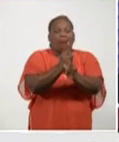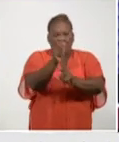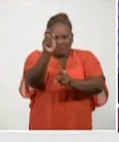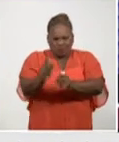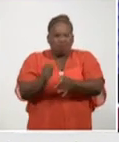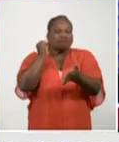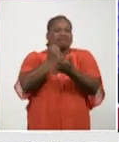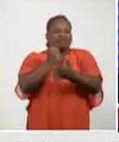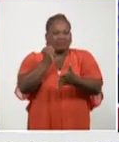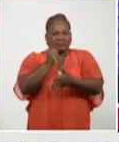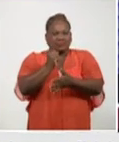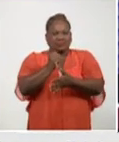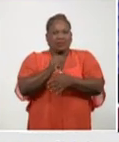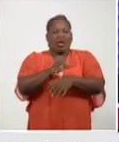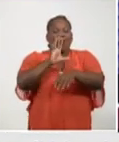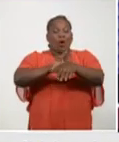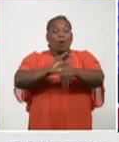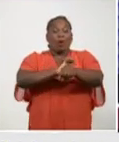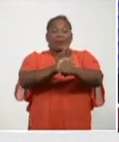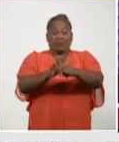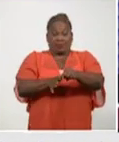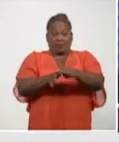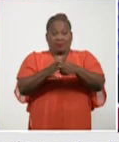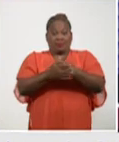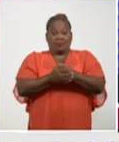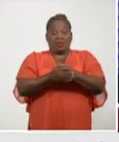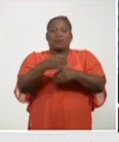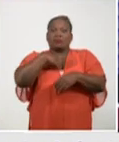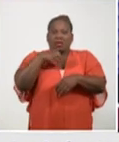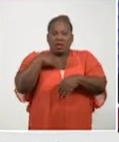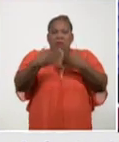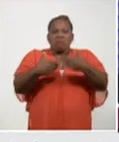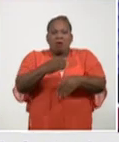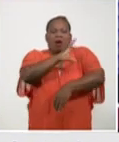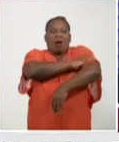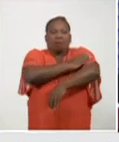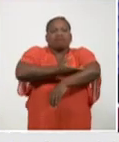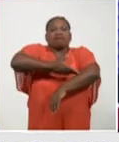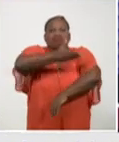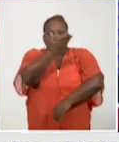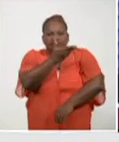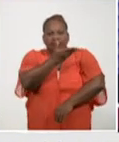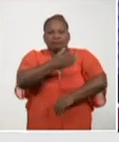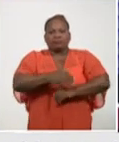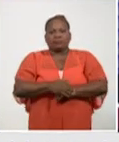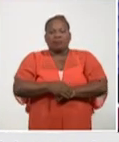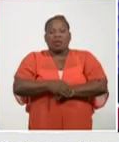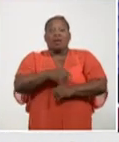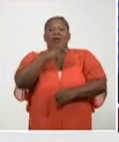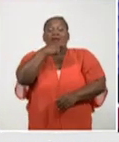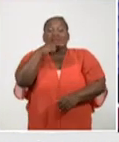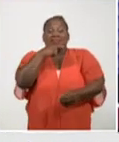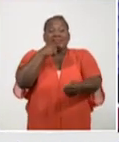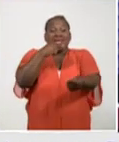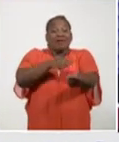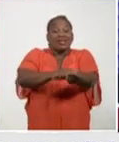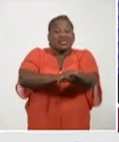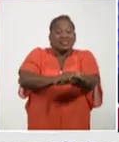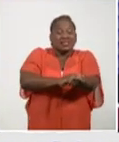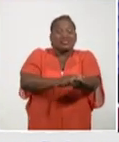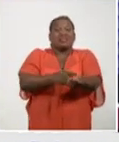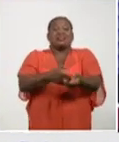confirmado, con antecedentes de hipertensión arterial, diabetes mellitus, cardiopatía